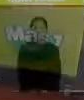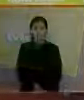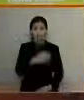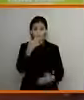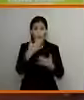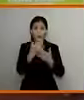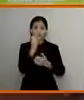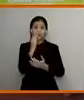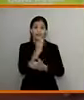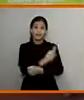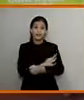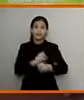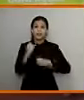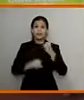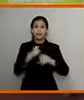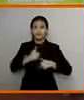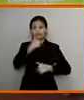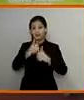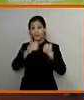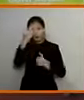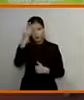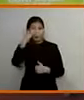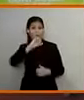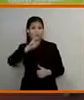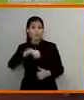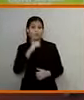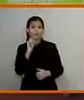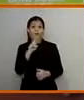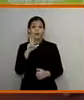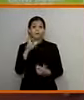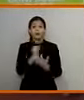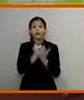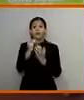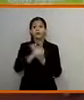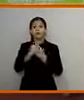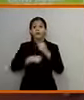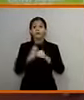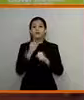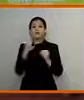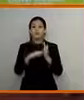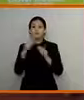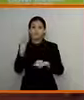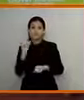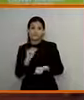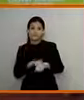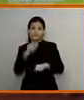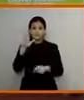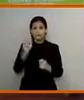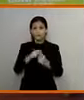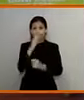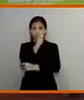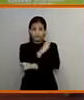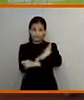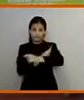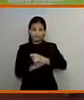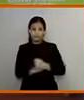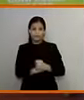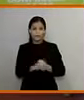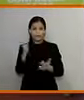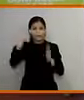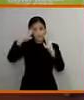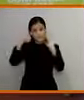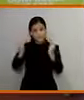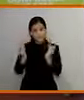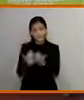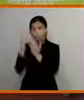Muy buenas tardes, jugadores, qué alegría poder saludarles hoy jueves 23 de julio del año 2020, cuando el reloj marca las 3 en punto de la tarde. Le damos la